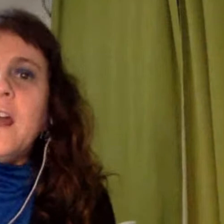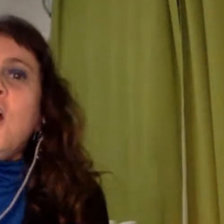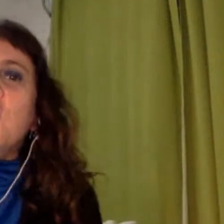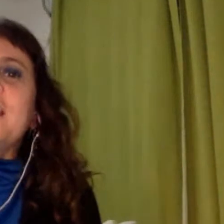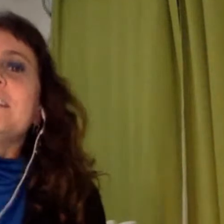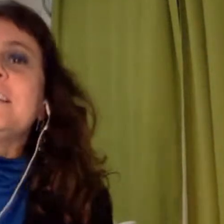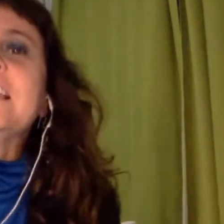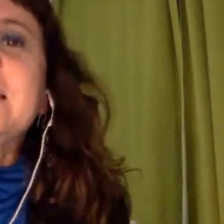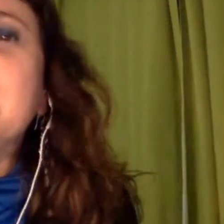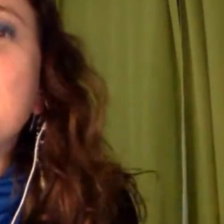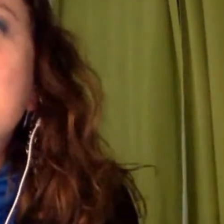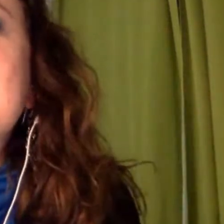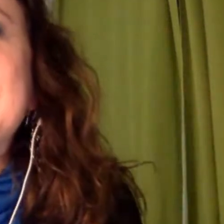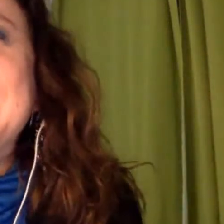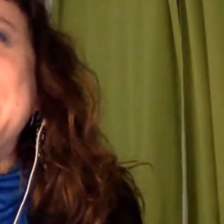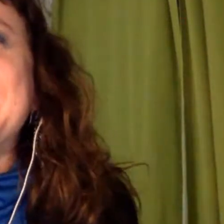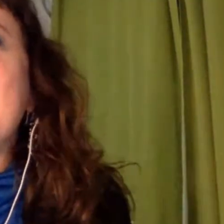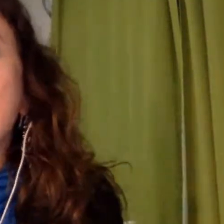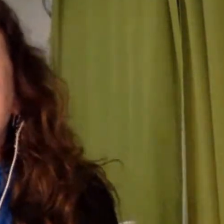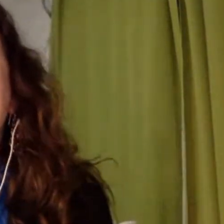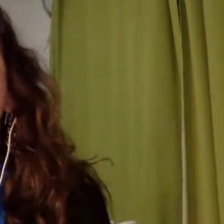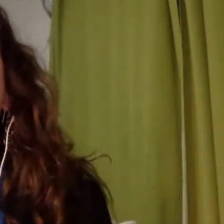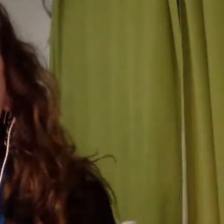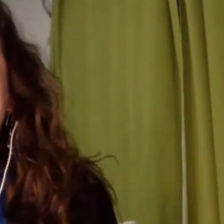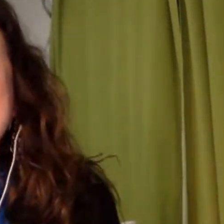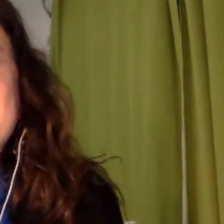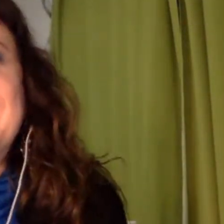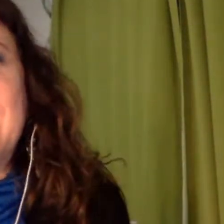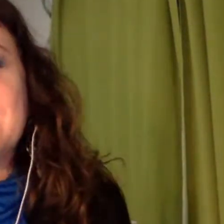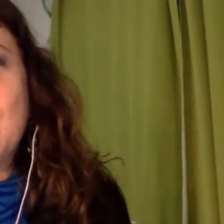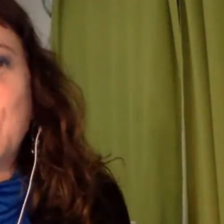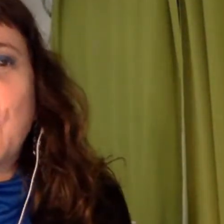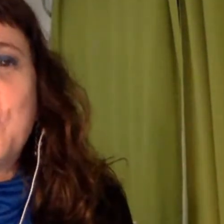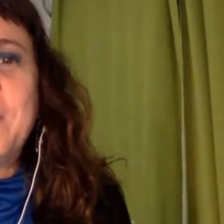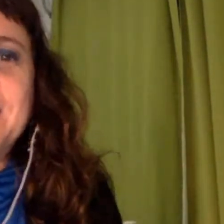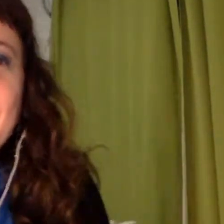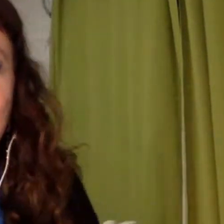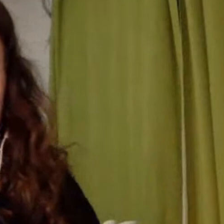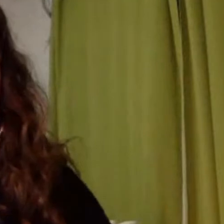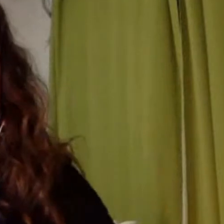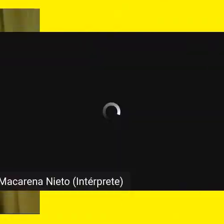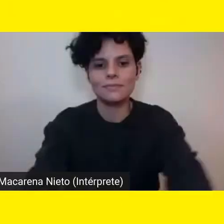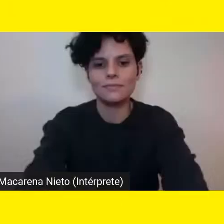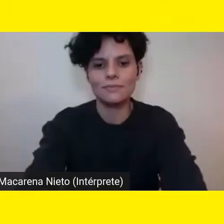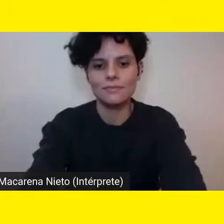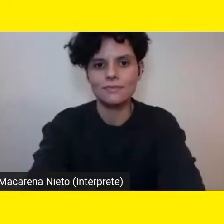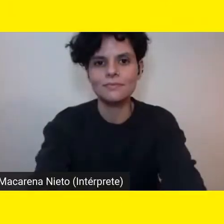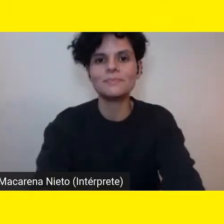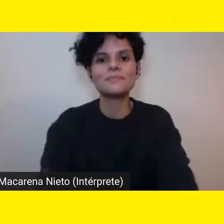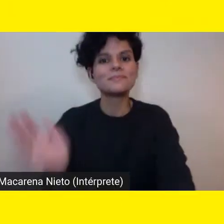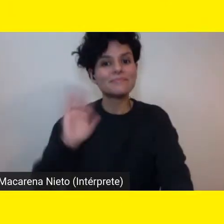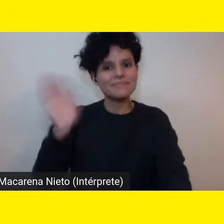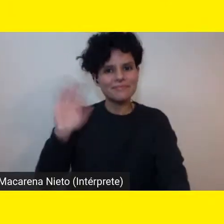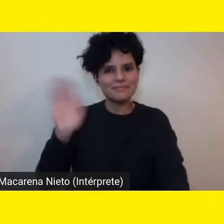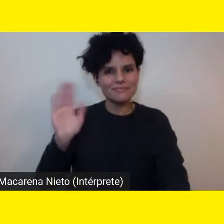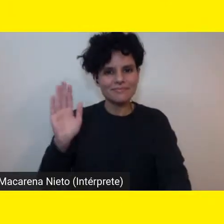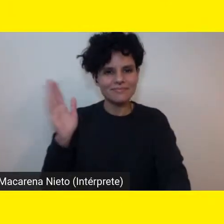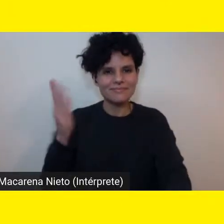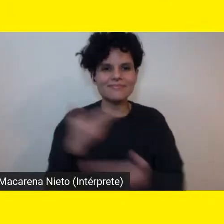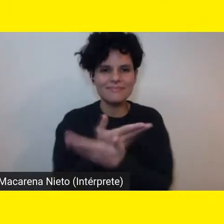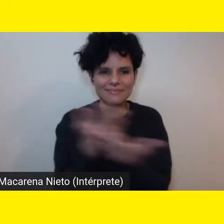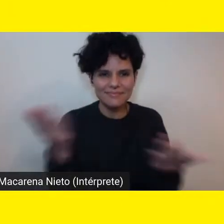Ya. Hola, chiquillos, chiquillas, buenas noches. Gracias por acompañarnos en nuestro primer panel.